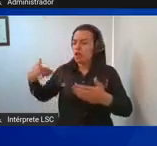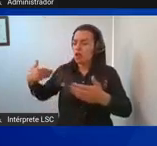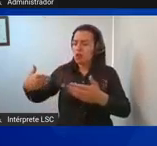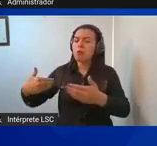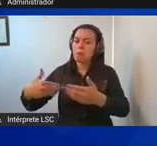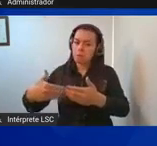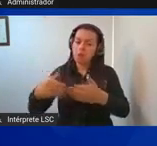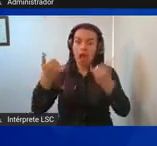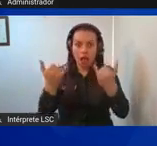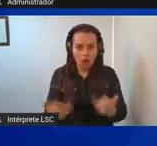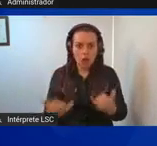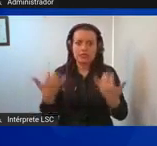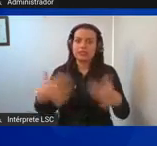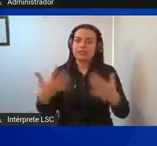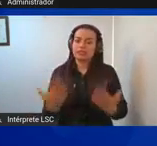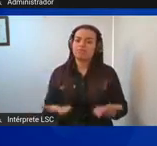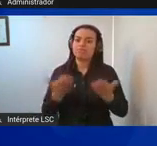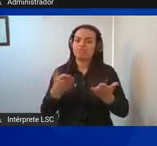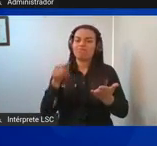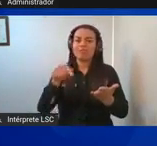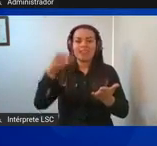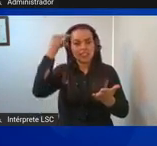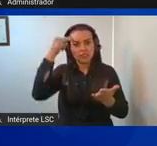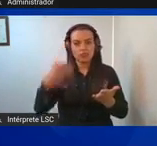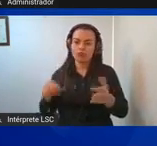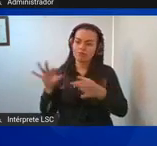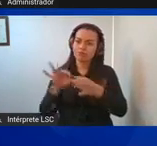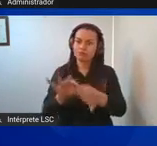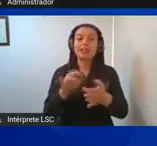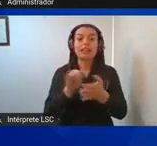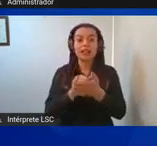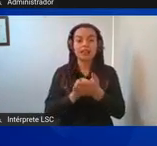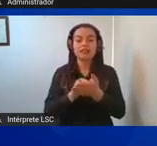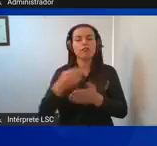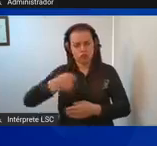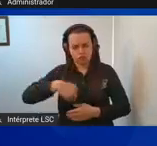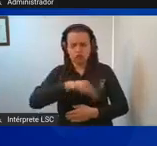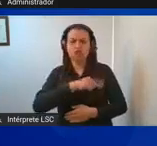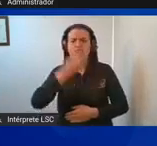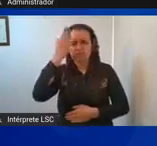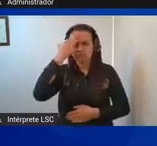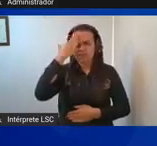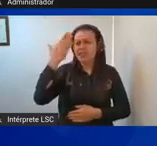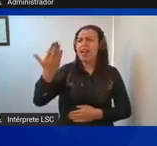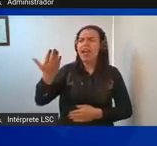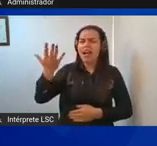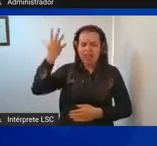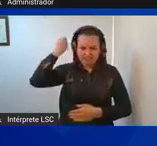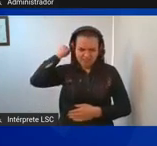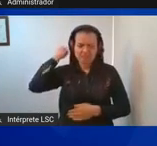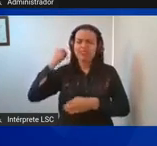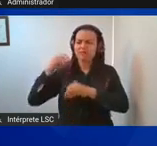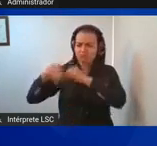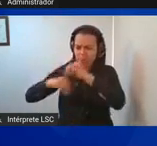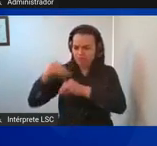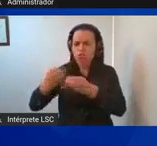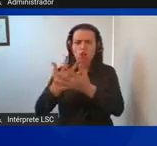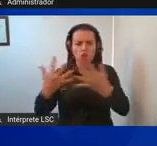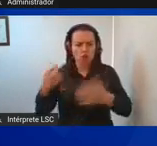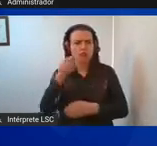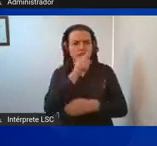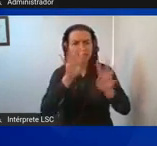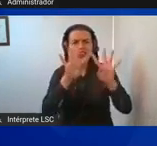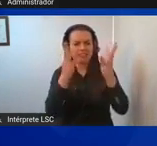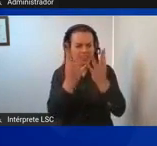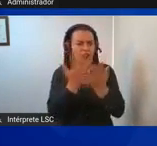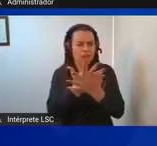sorda, y nosotros dijimos, venga, sabemos que hay unos avances, que hay unas cosas que se hicieron en Senado que van a quedar por